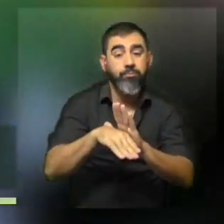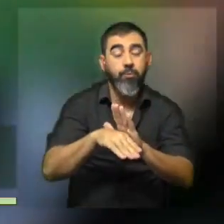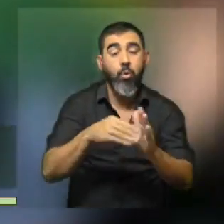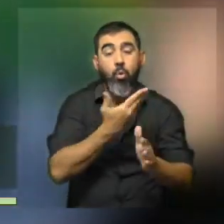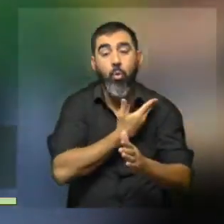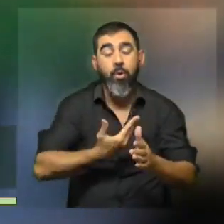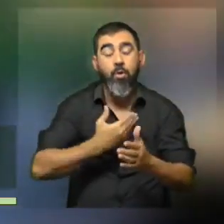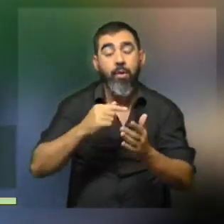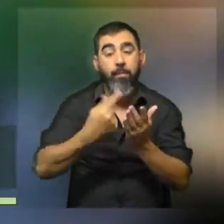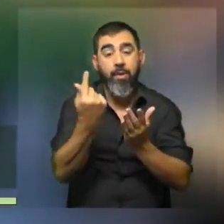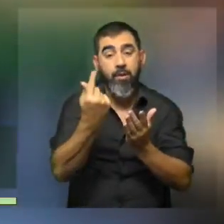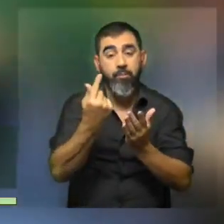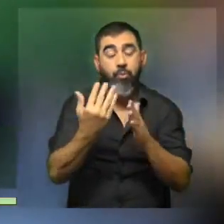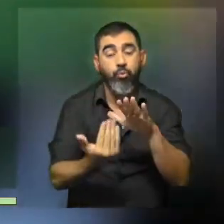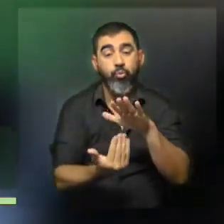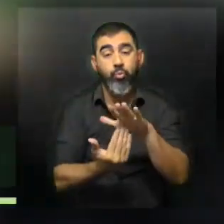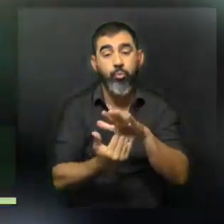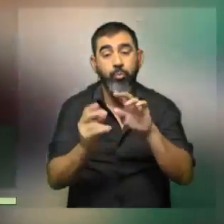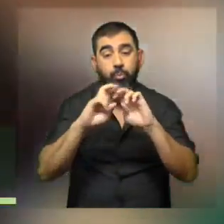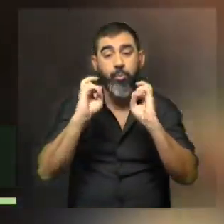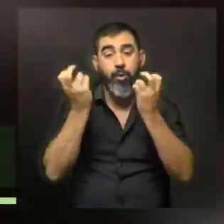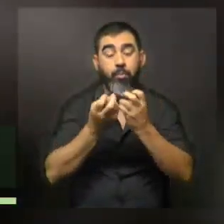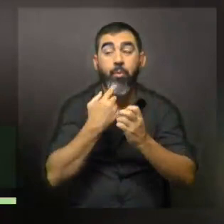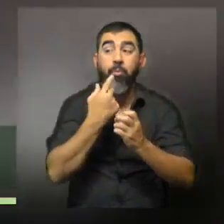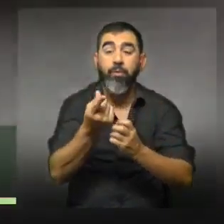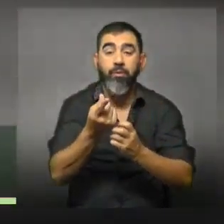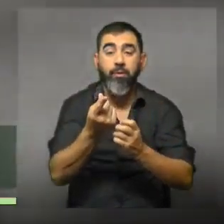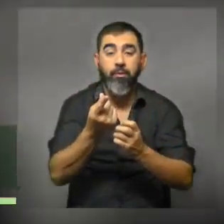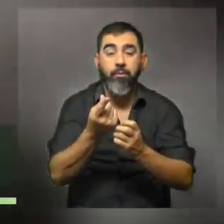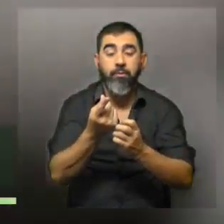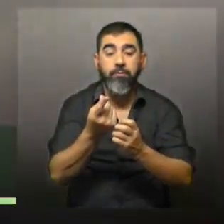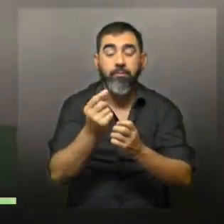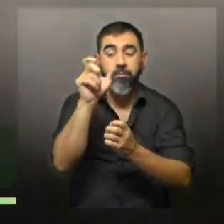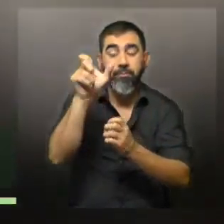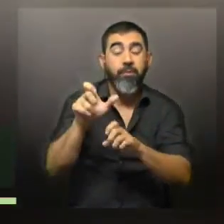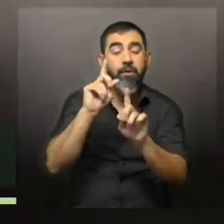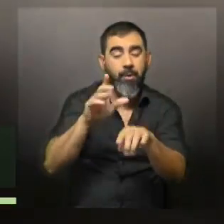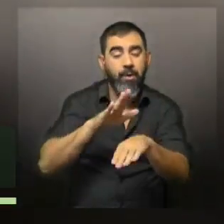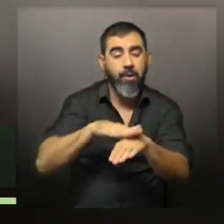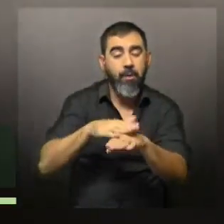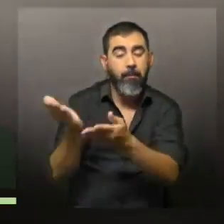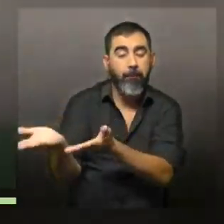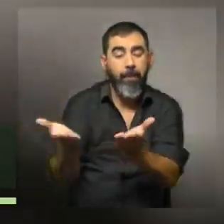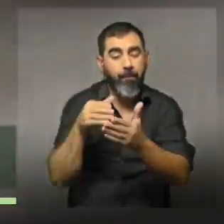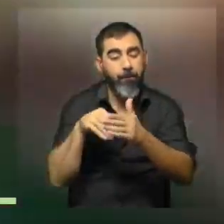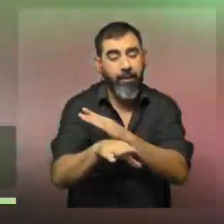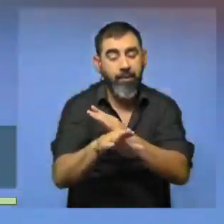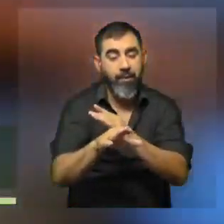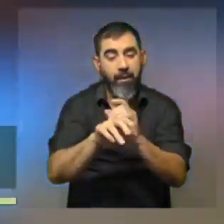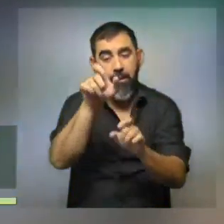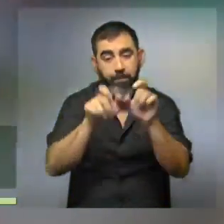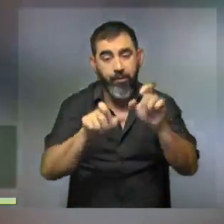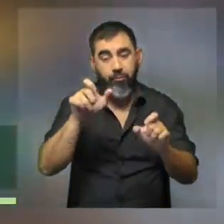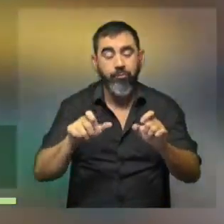el gobernador de Brasilia por el supremo tribunal por entender que de alguna manera por acción u omisión permitió la invasión de Los